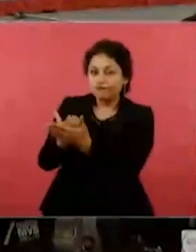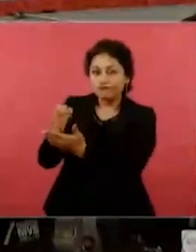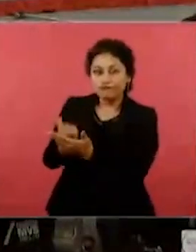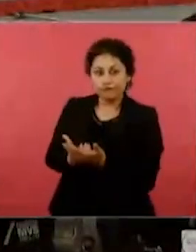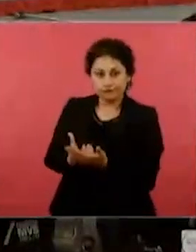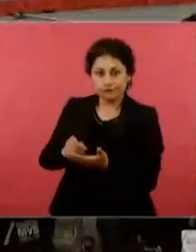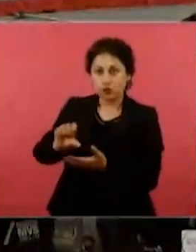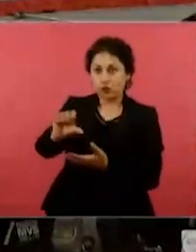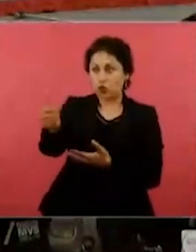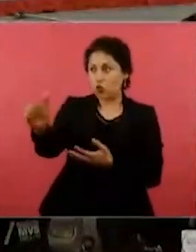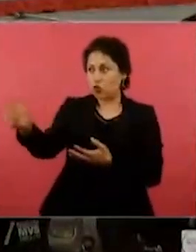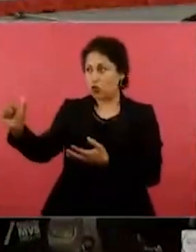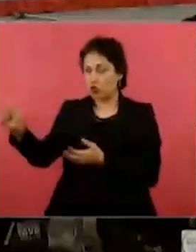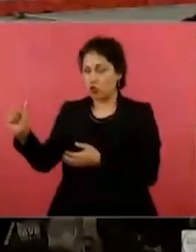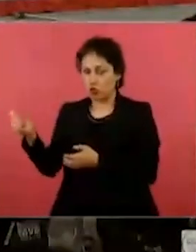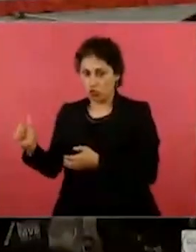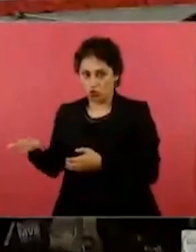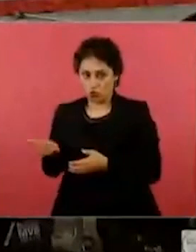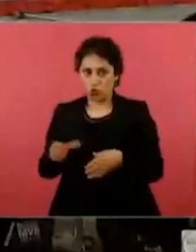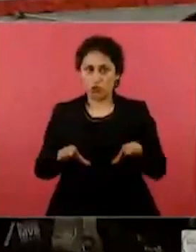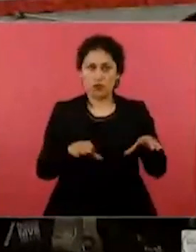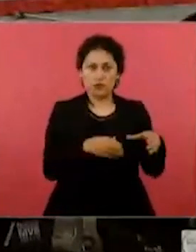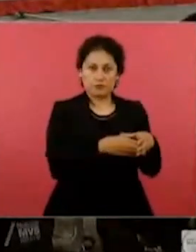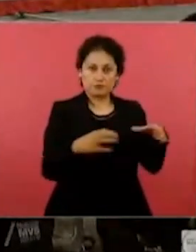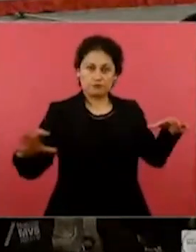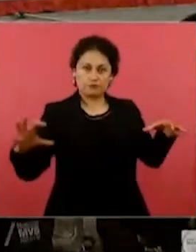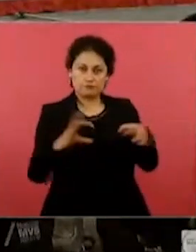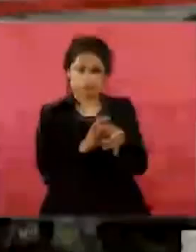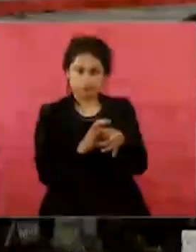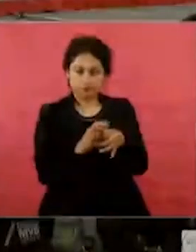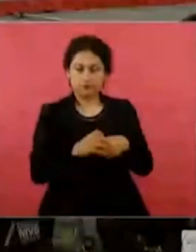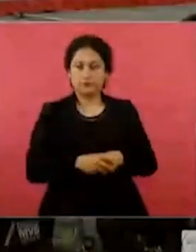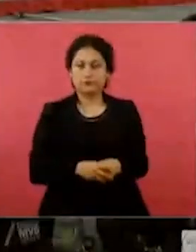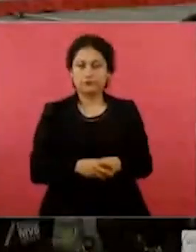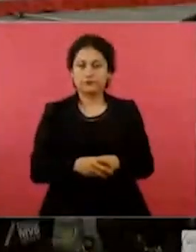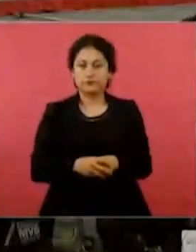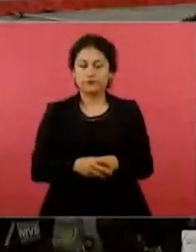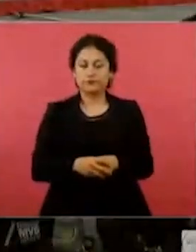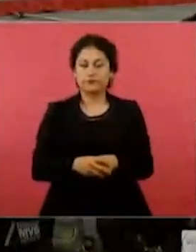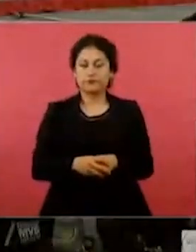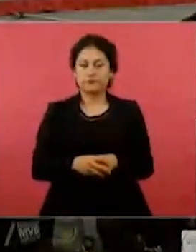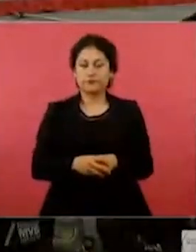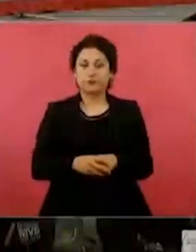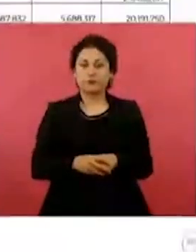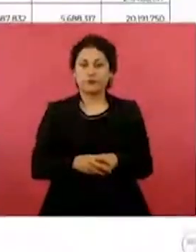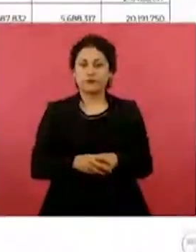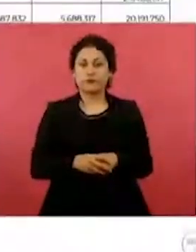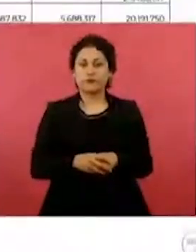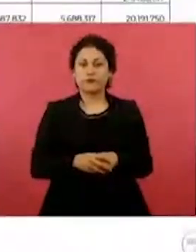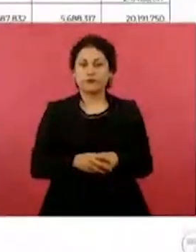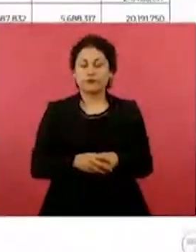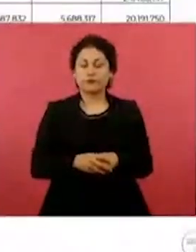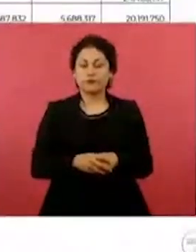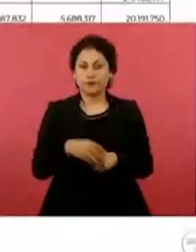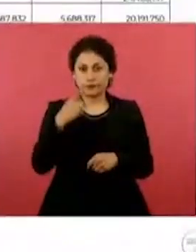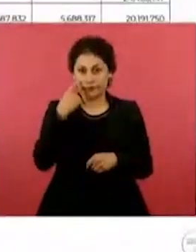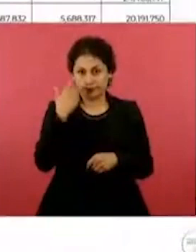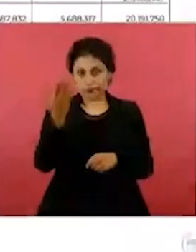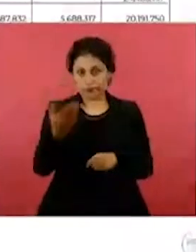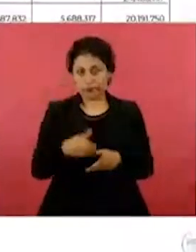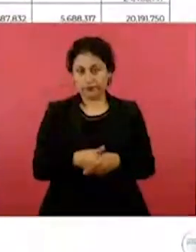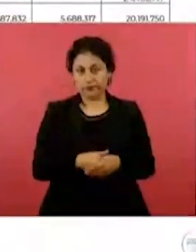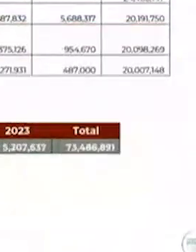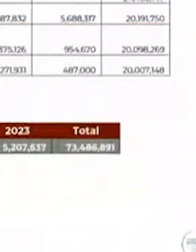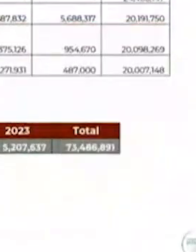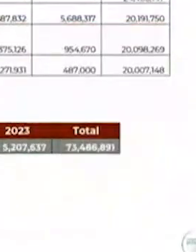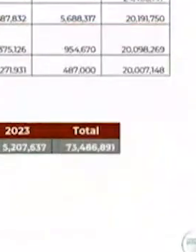familiares de suchelle Gálvez pues recibieron contratos por parte de gobiernos el presidente Andrés Manuel López Obrador nos dice hoy